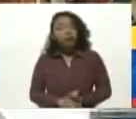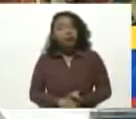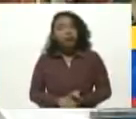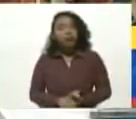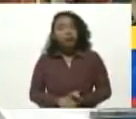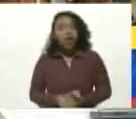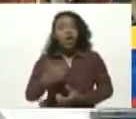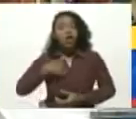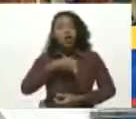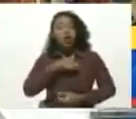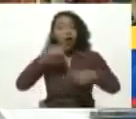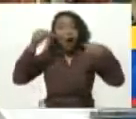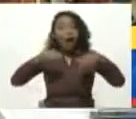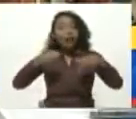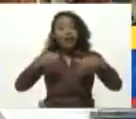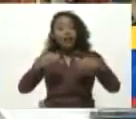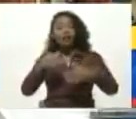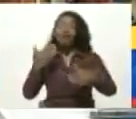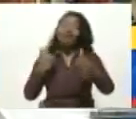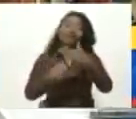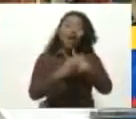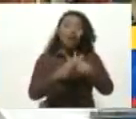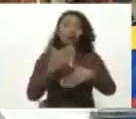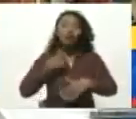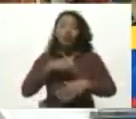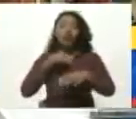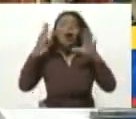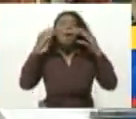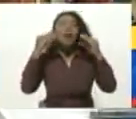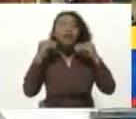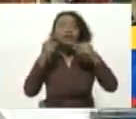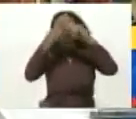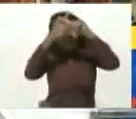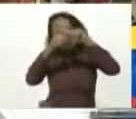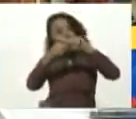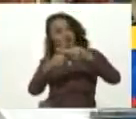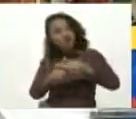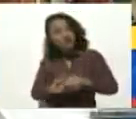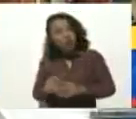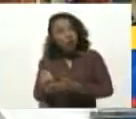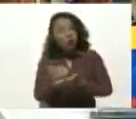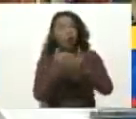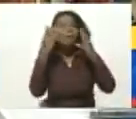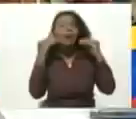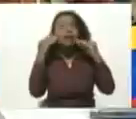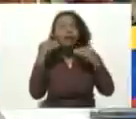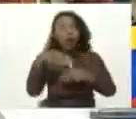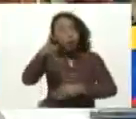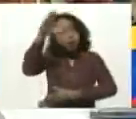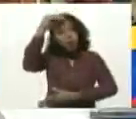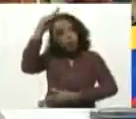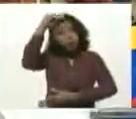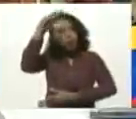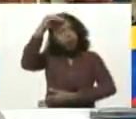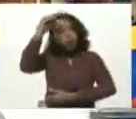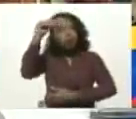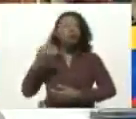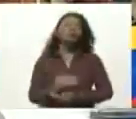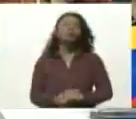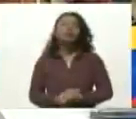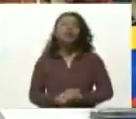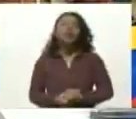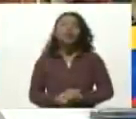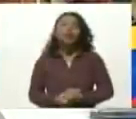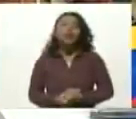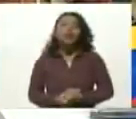aquí vamos, con toda la experiencia acumulada, con todo el conocimiento aprendido,